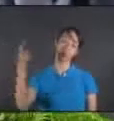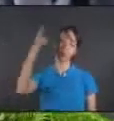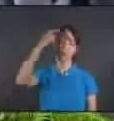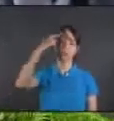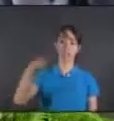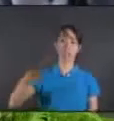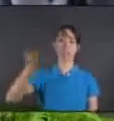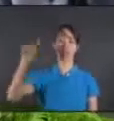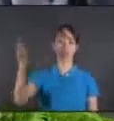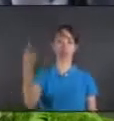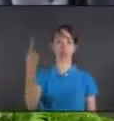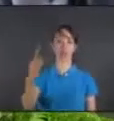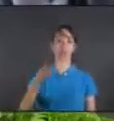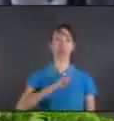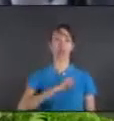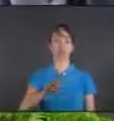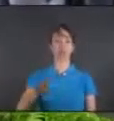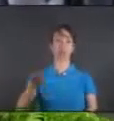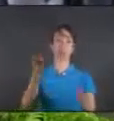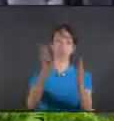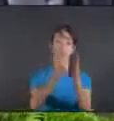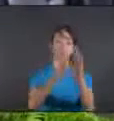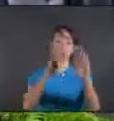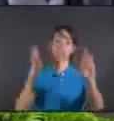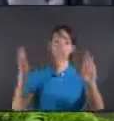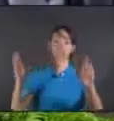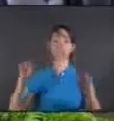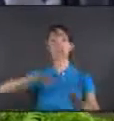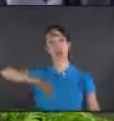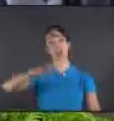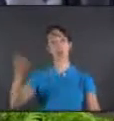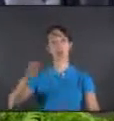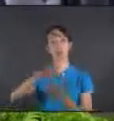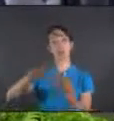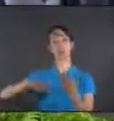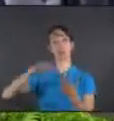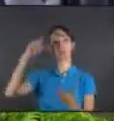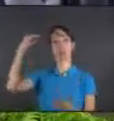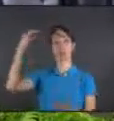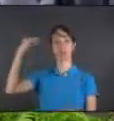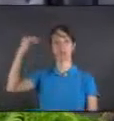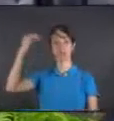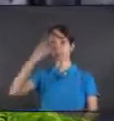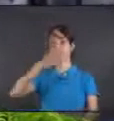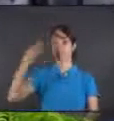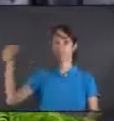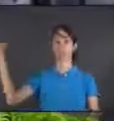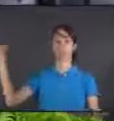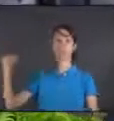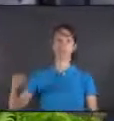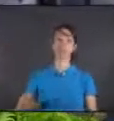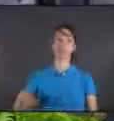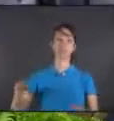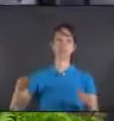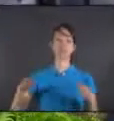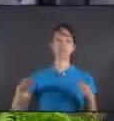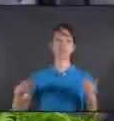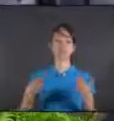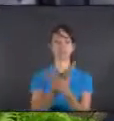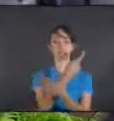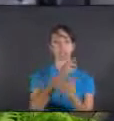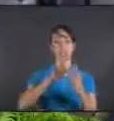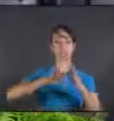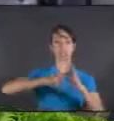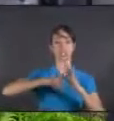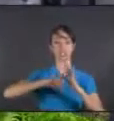Aquí es el versículo que nos habla de la puerta dimensional, Hechos 27, el día primero de la semana, juntos los